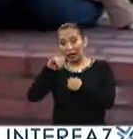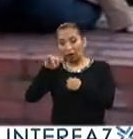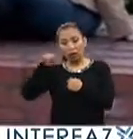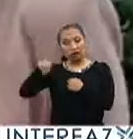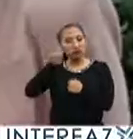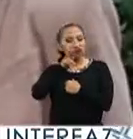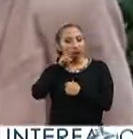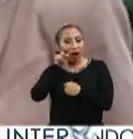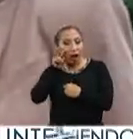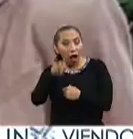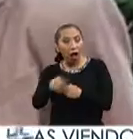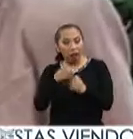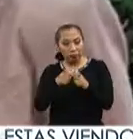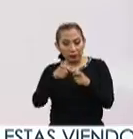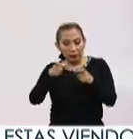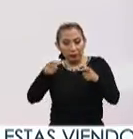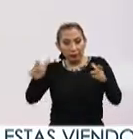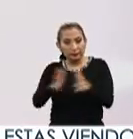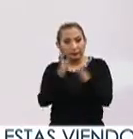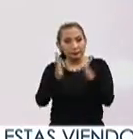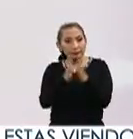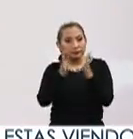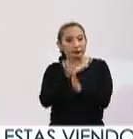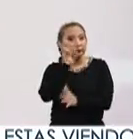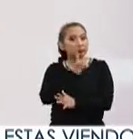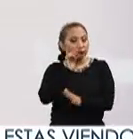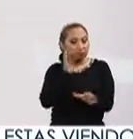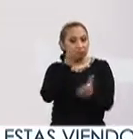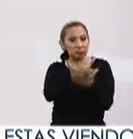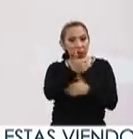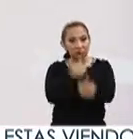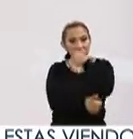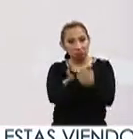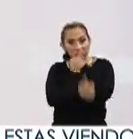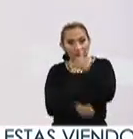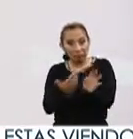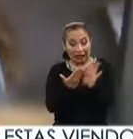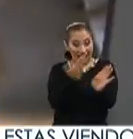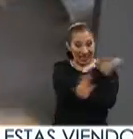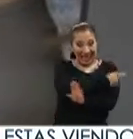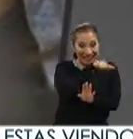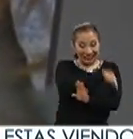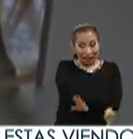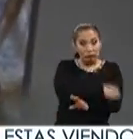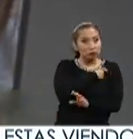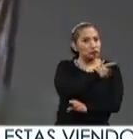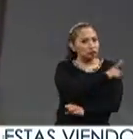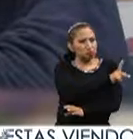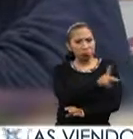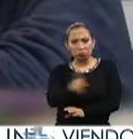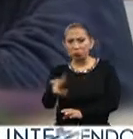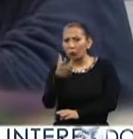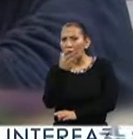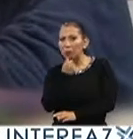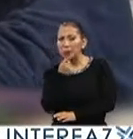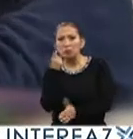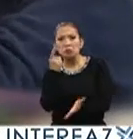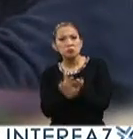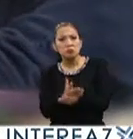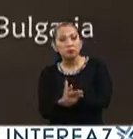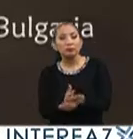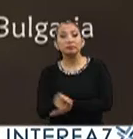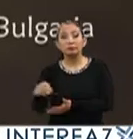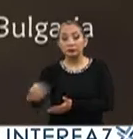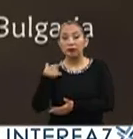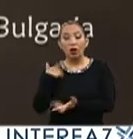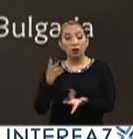balcánicos experimentan una creciente participación de mujeres en carreras que hasta hace algunos años no tenían presencia femenina.